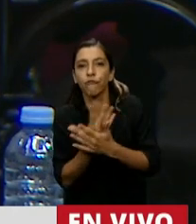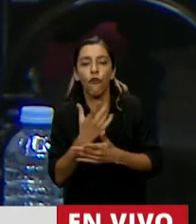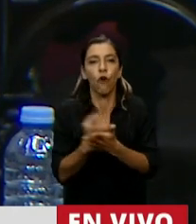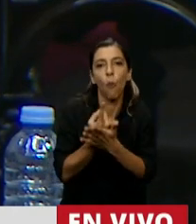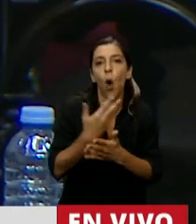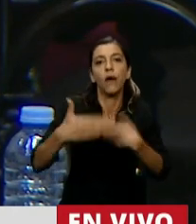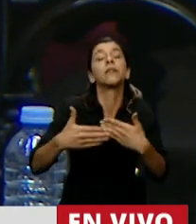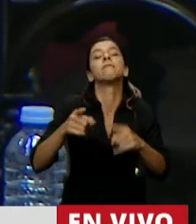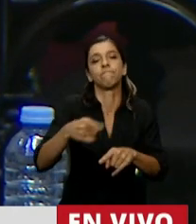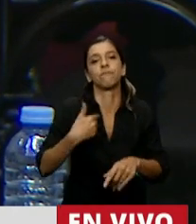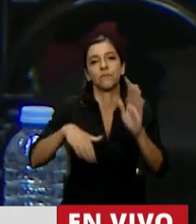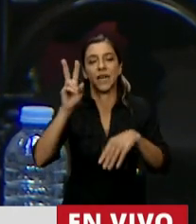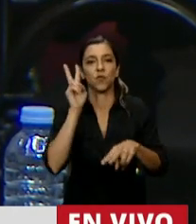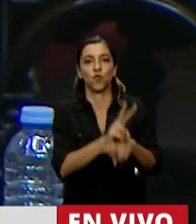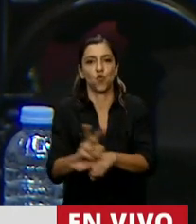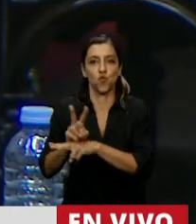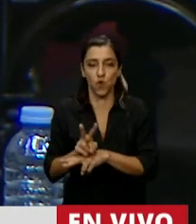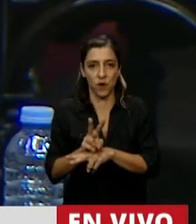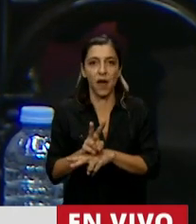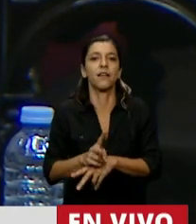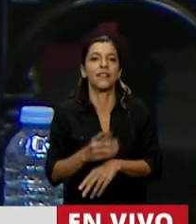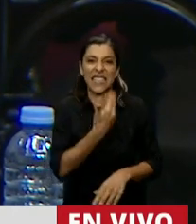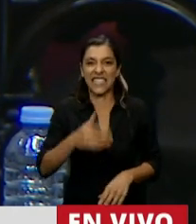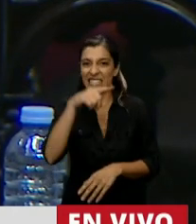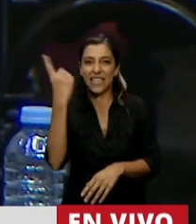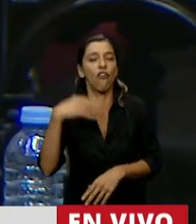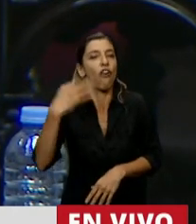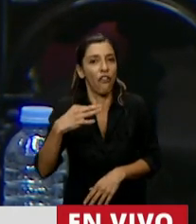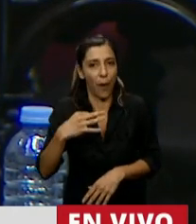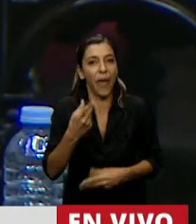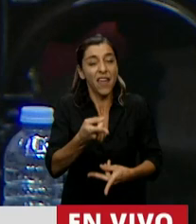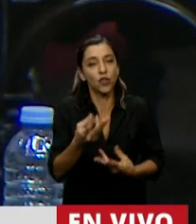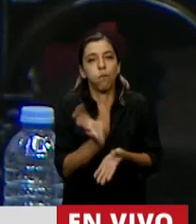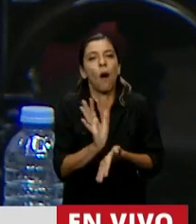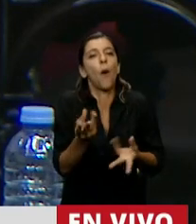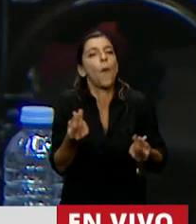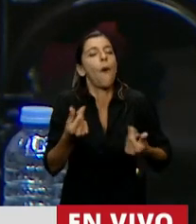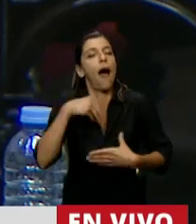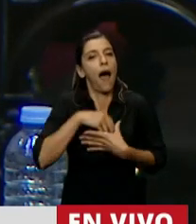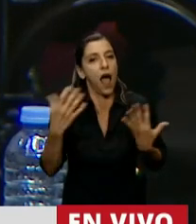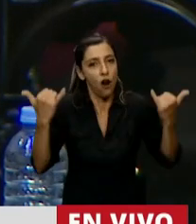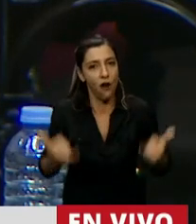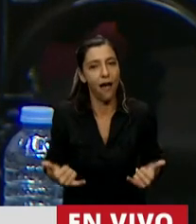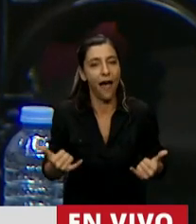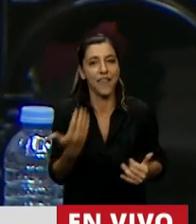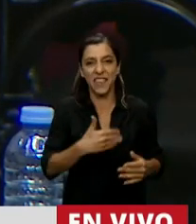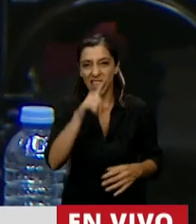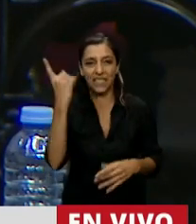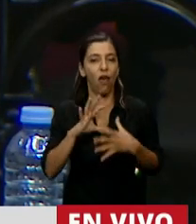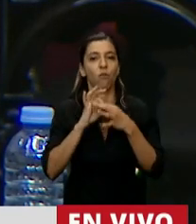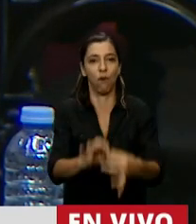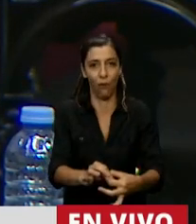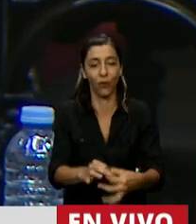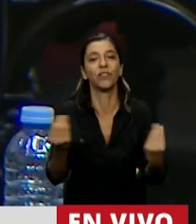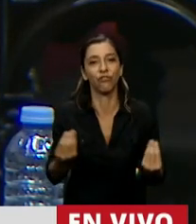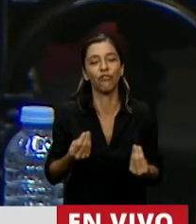demás o de la utilidad que presta sino el valor que resulta de su mera existencia estoy a